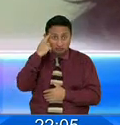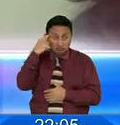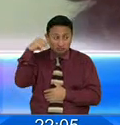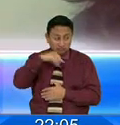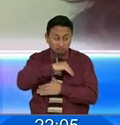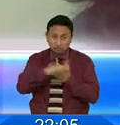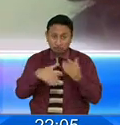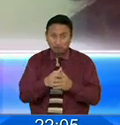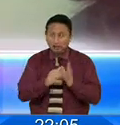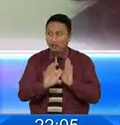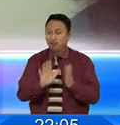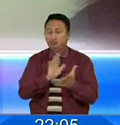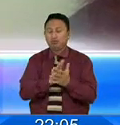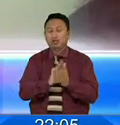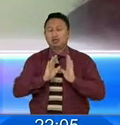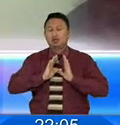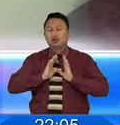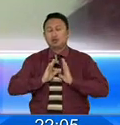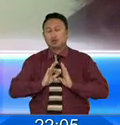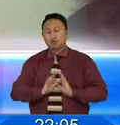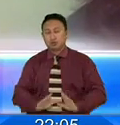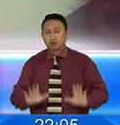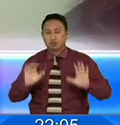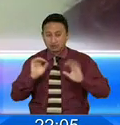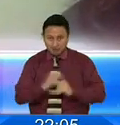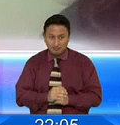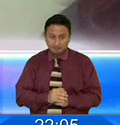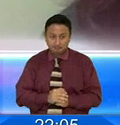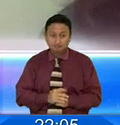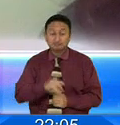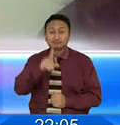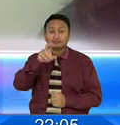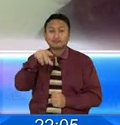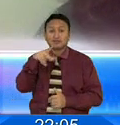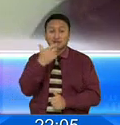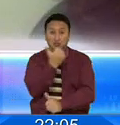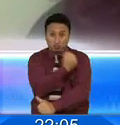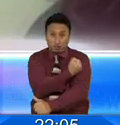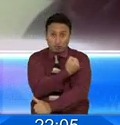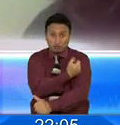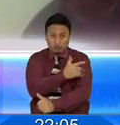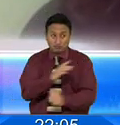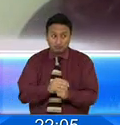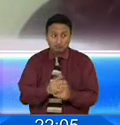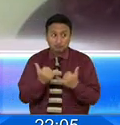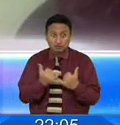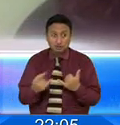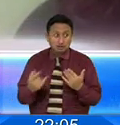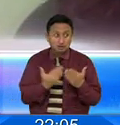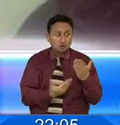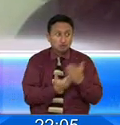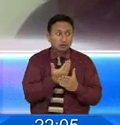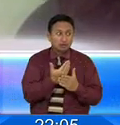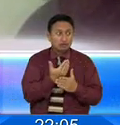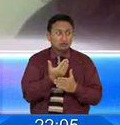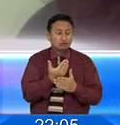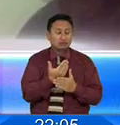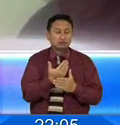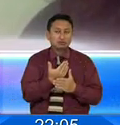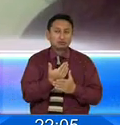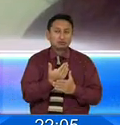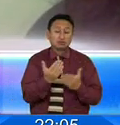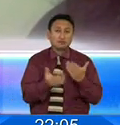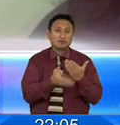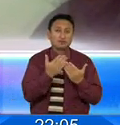poco lo más grave, digamos, con lo que es las vacunas, ahora sale esa nueva variante y que dicen que es mucho